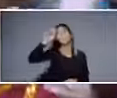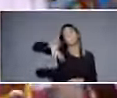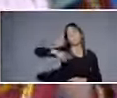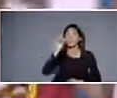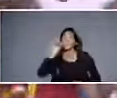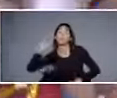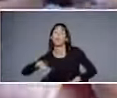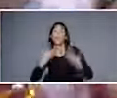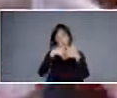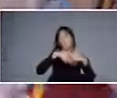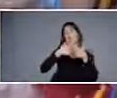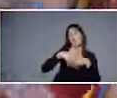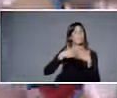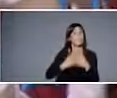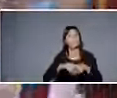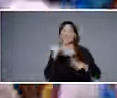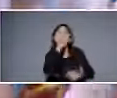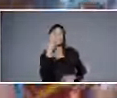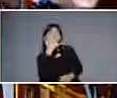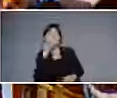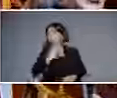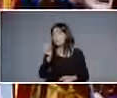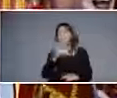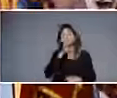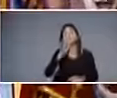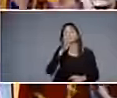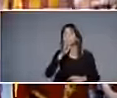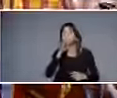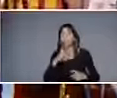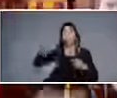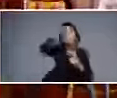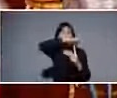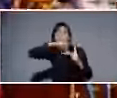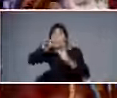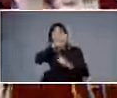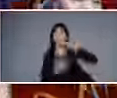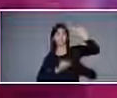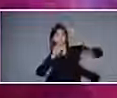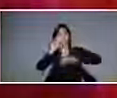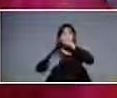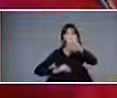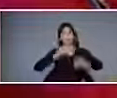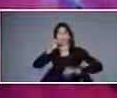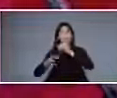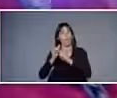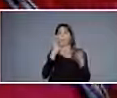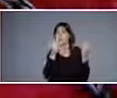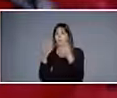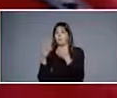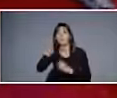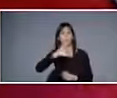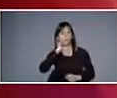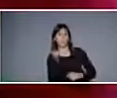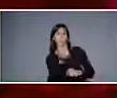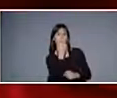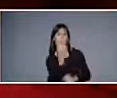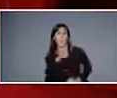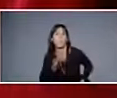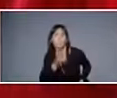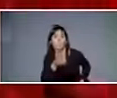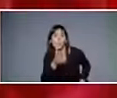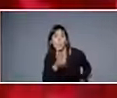No funciona en carnaval, está muy cargado el aire. ¿De qué te podrás quejar si